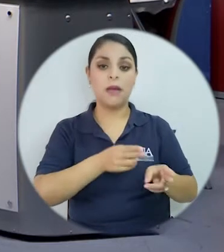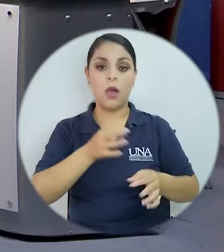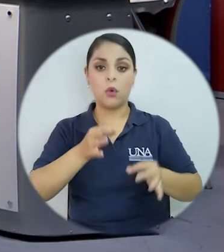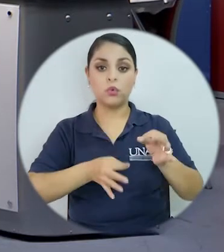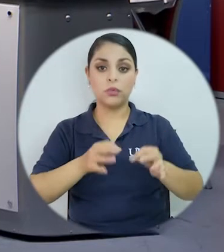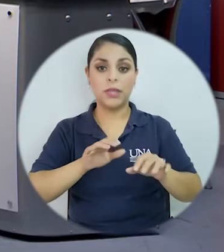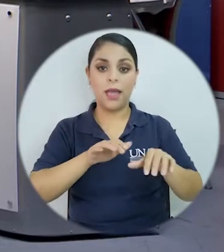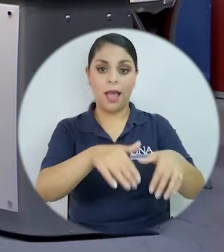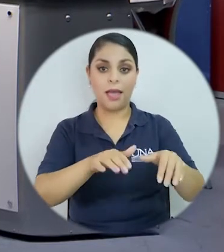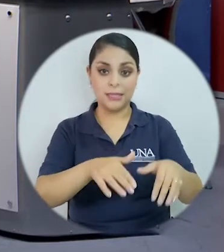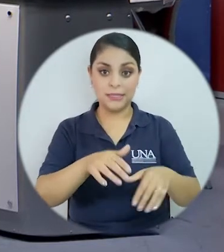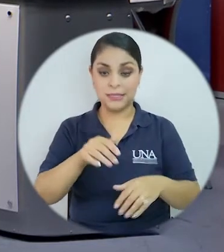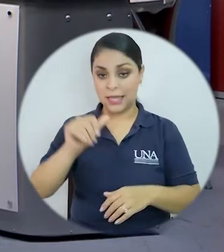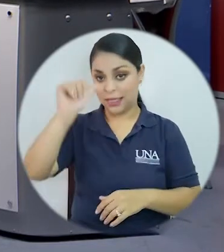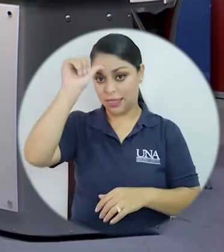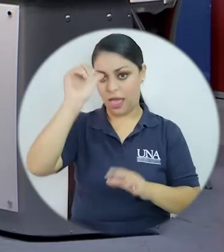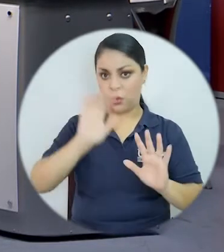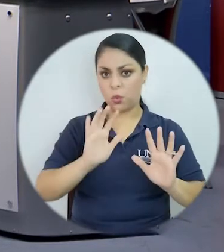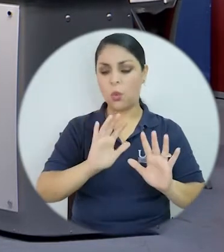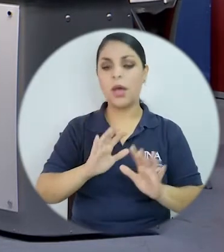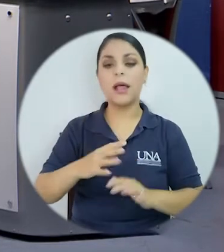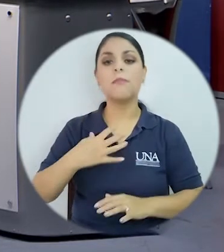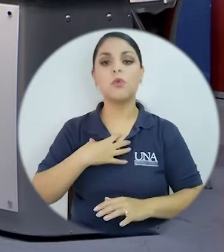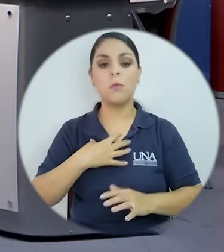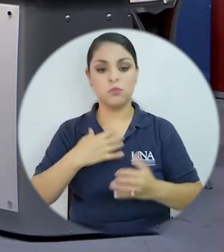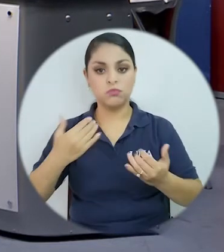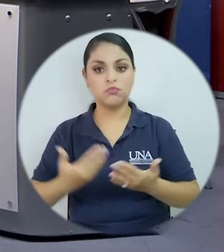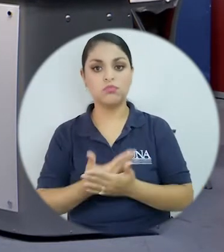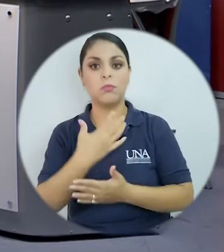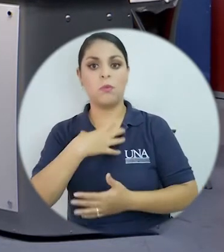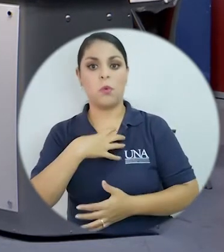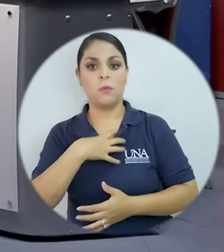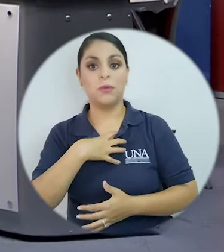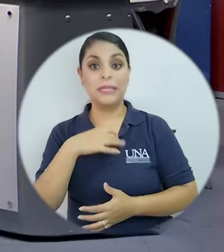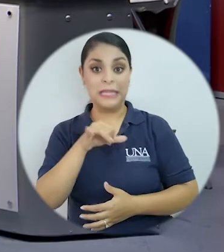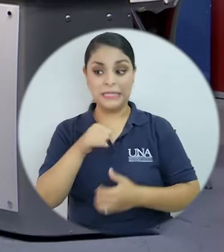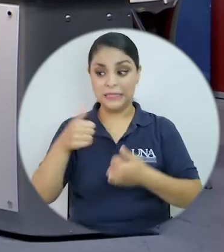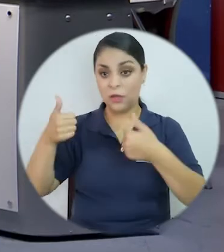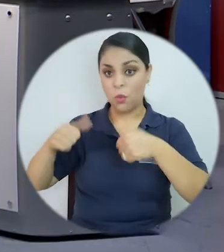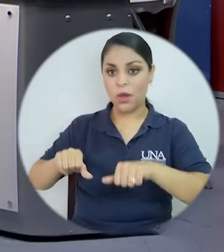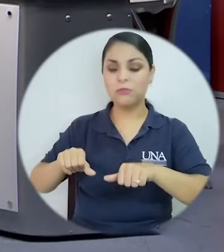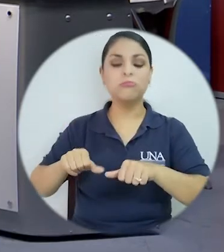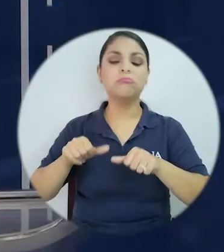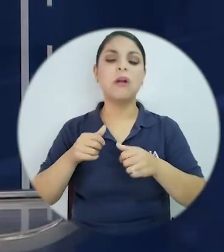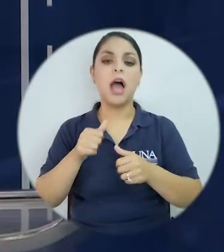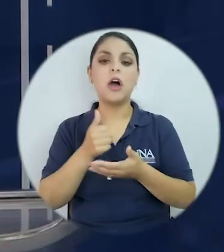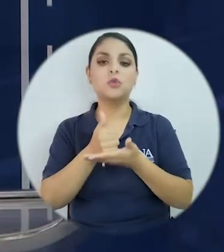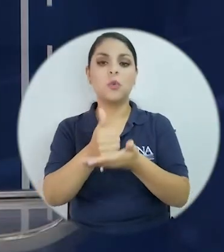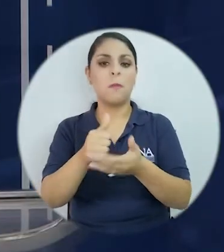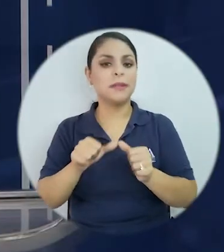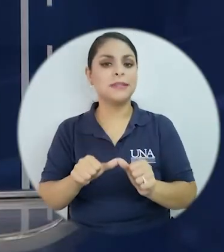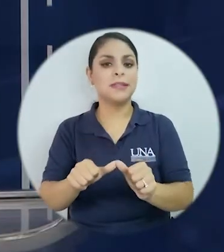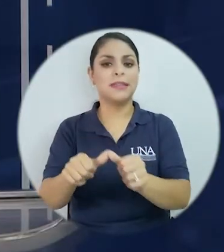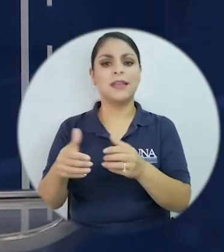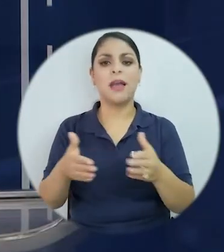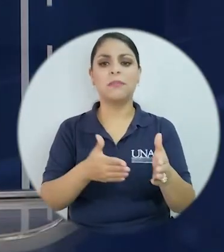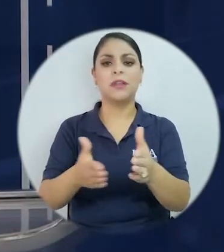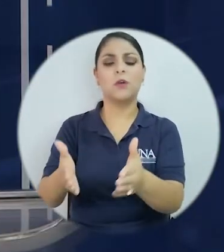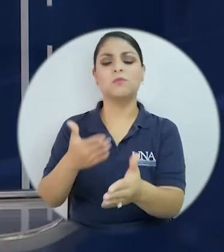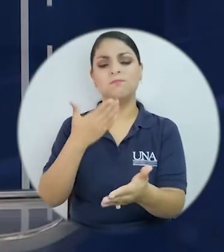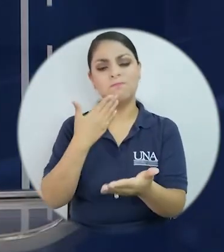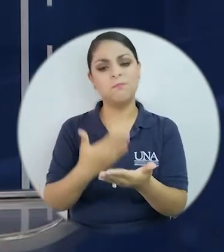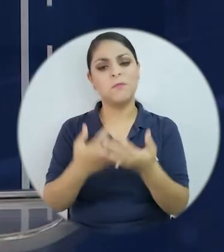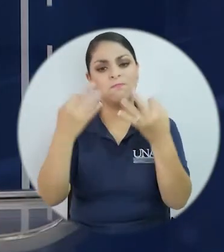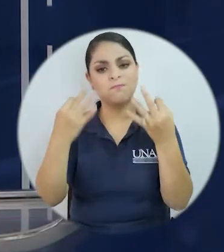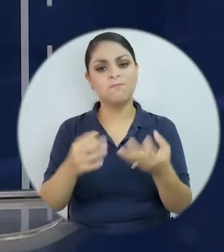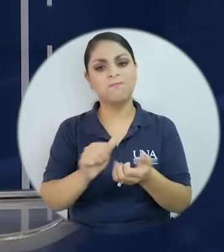Cádiz, las leyes de India, sino que era lo propio. Y como había sido un acuerdo acá, les sirvió para seguir caminando en mayor